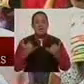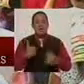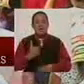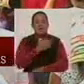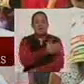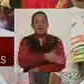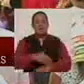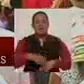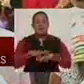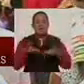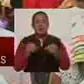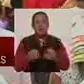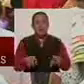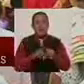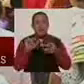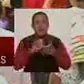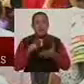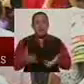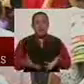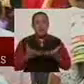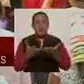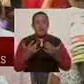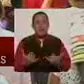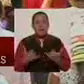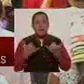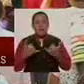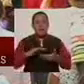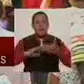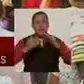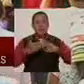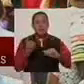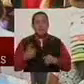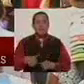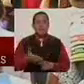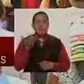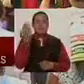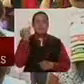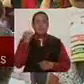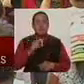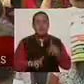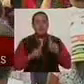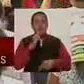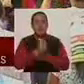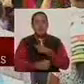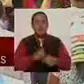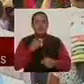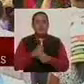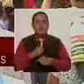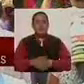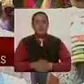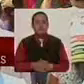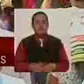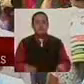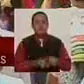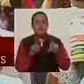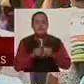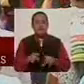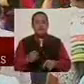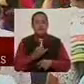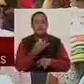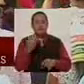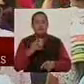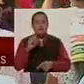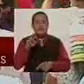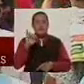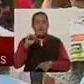que viene otorgando el gobierno ya desde hace algunos años, solo portando el DNI. Ha